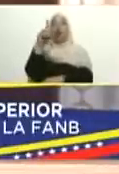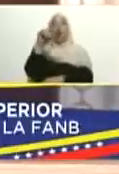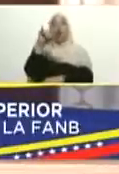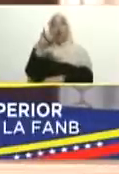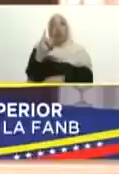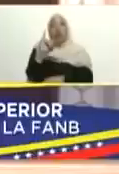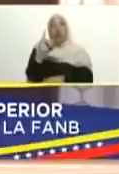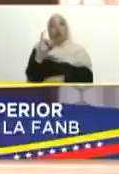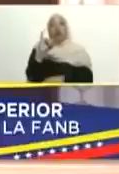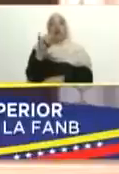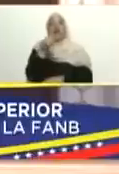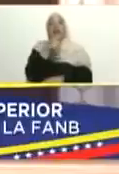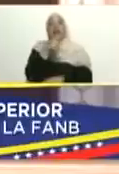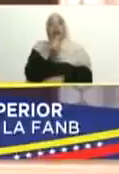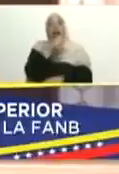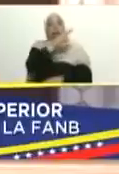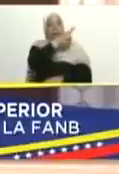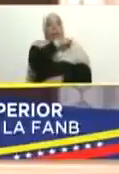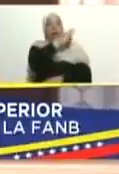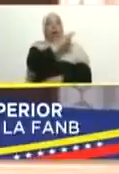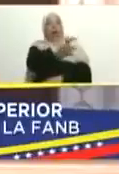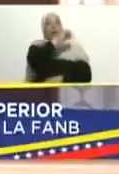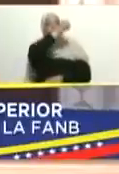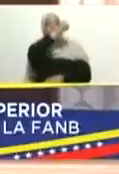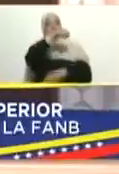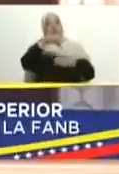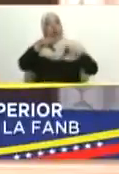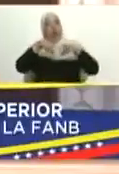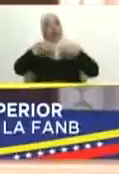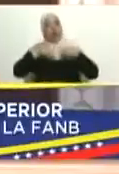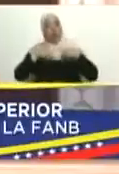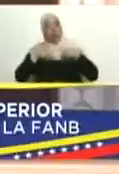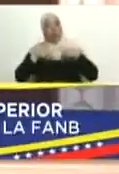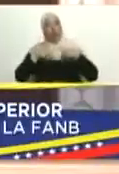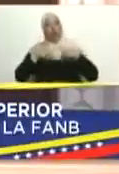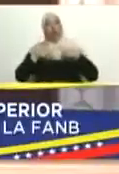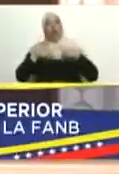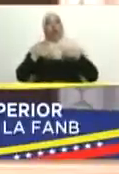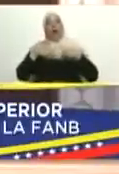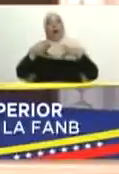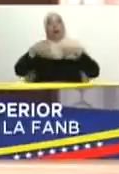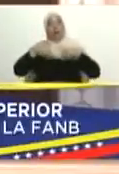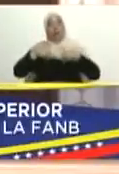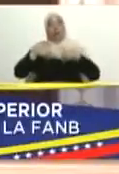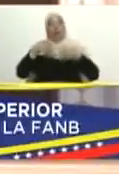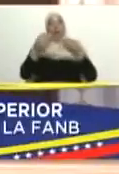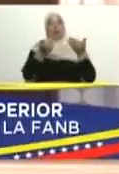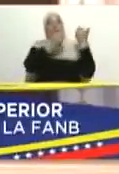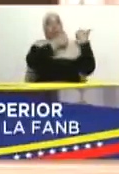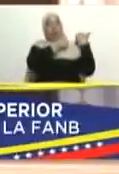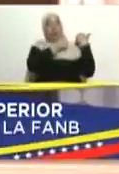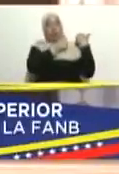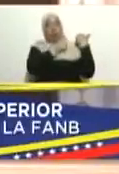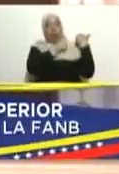designar, acaban de asumir sus puestos de comando y